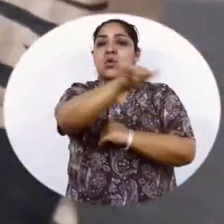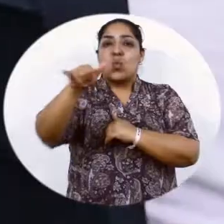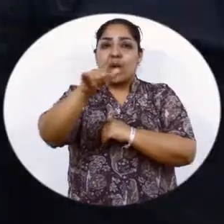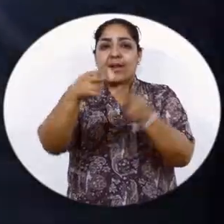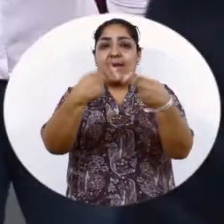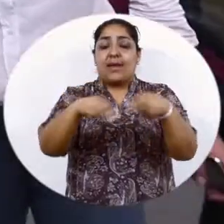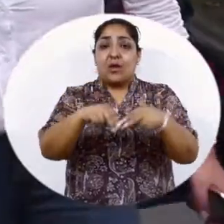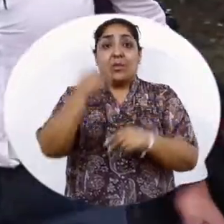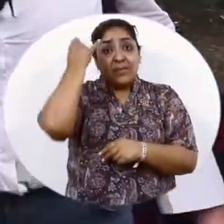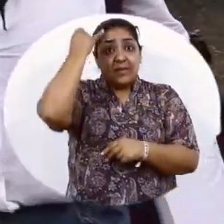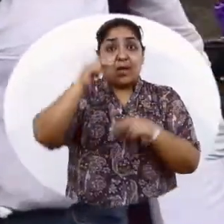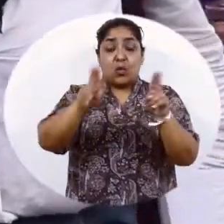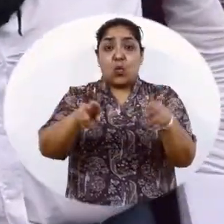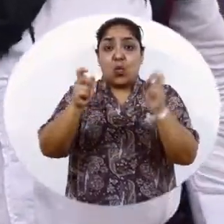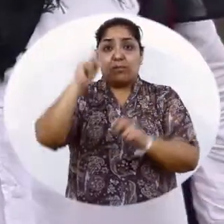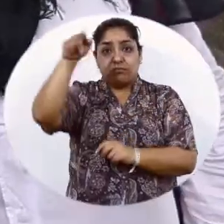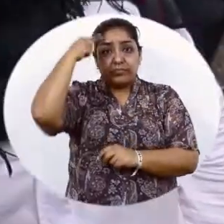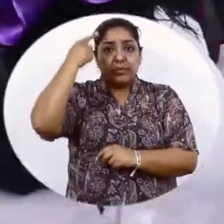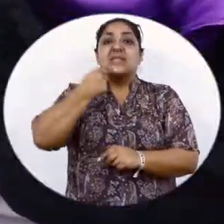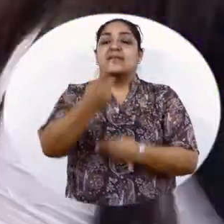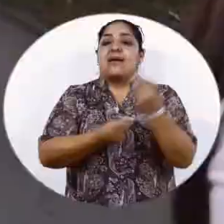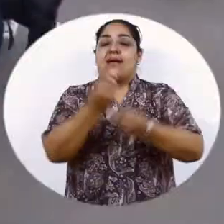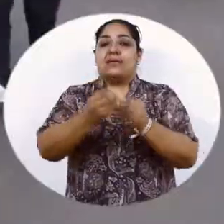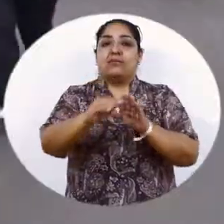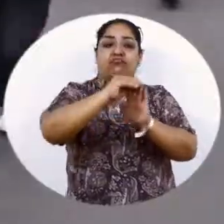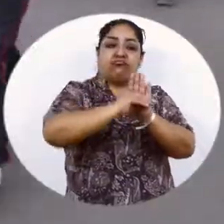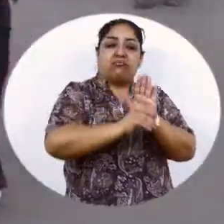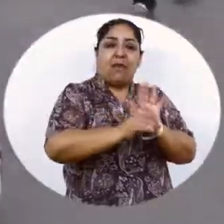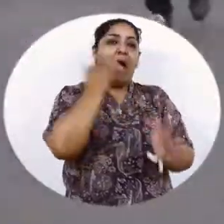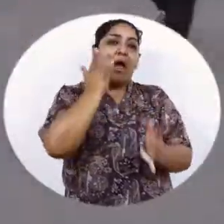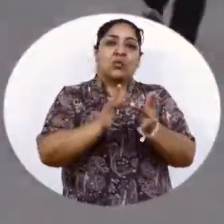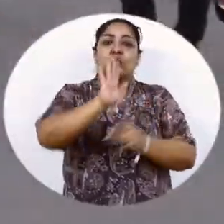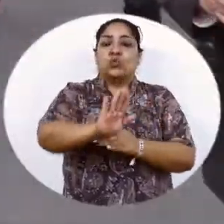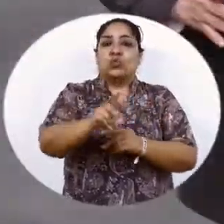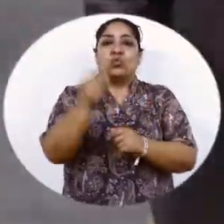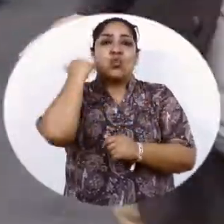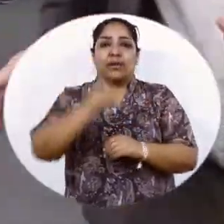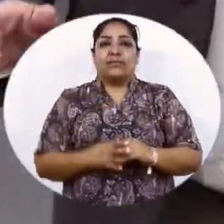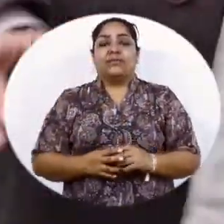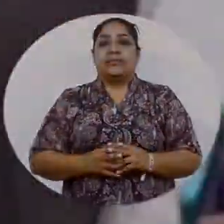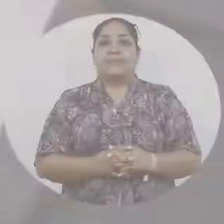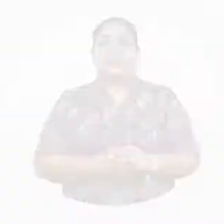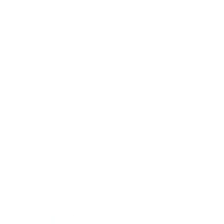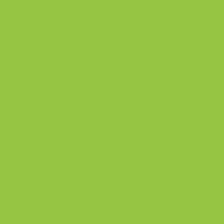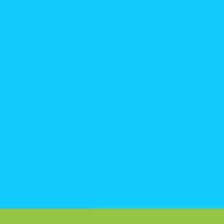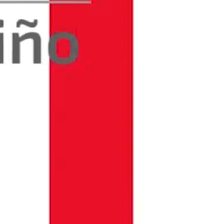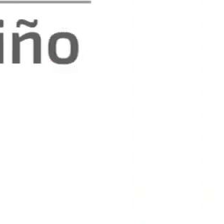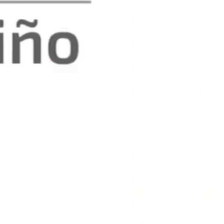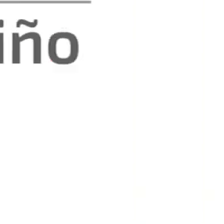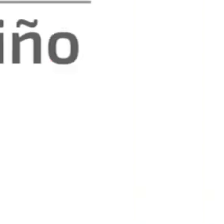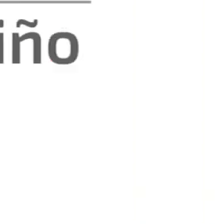recordando que desde las ideas del nuevo gobierno se desarrolla en contundentes políticas públicas para este sector poblacional